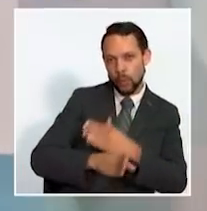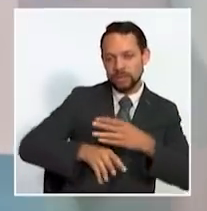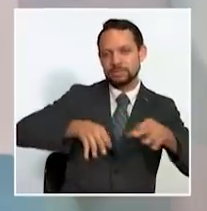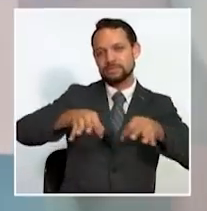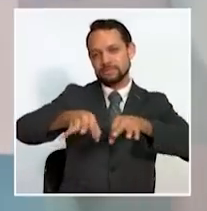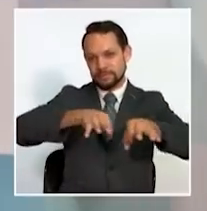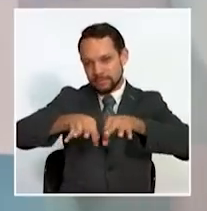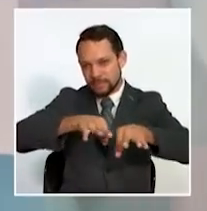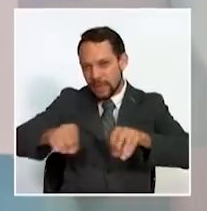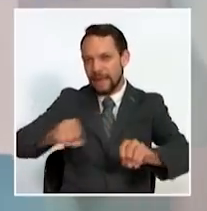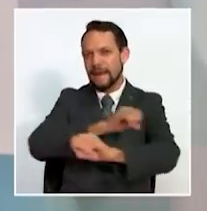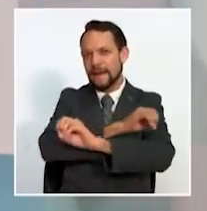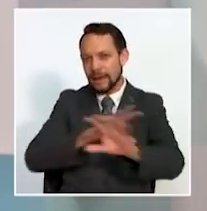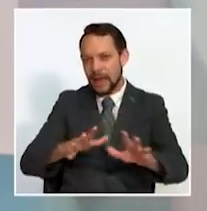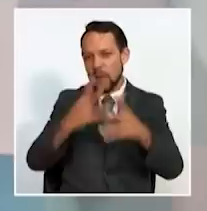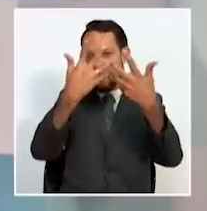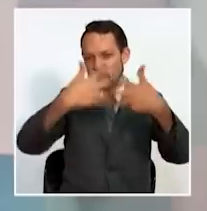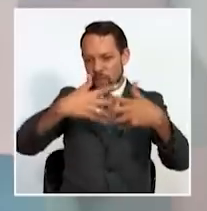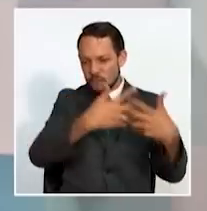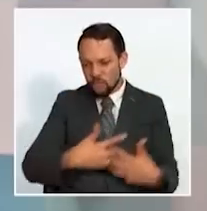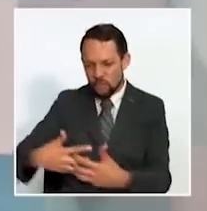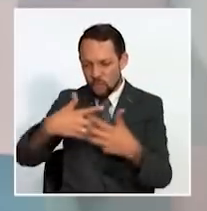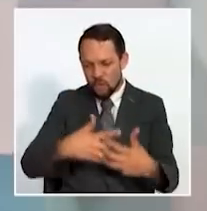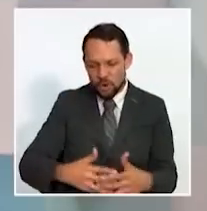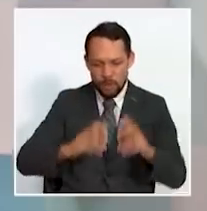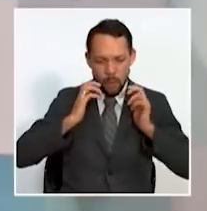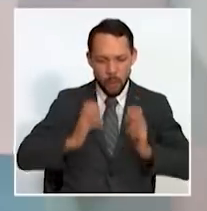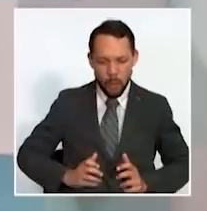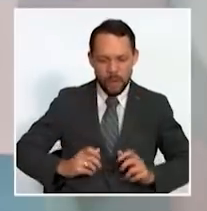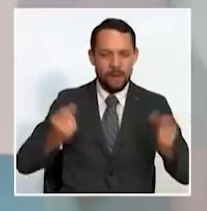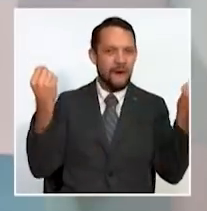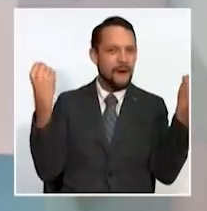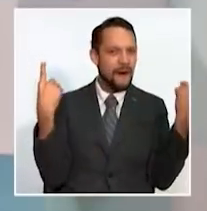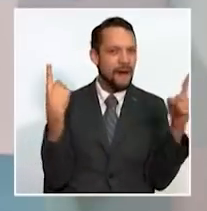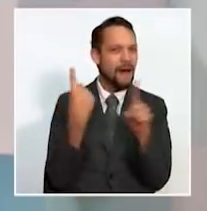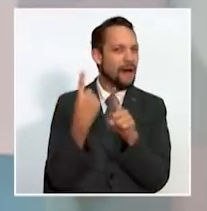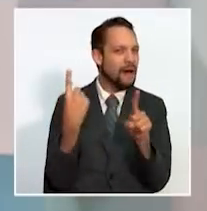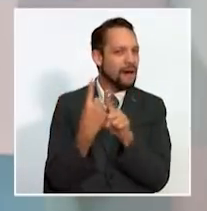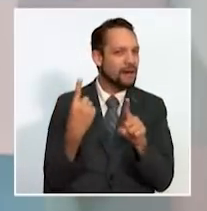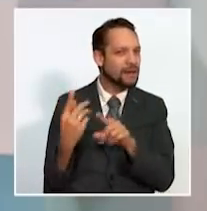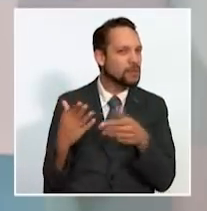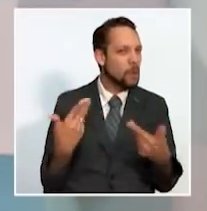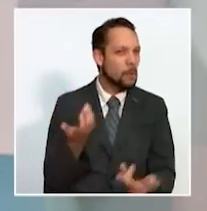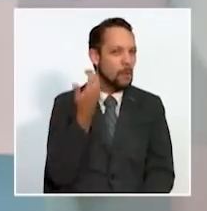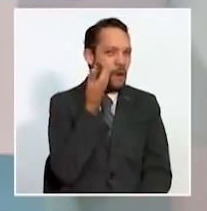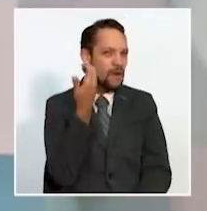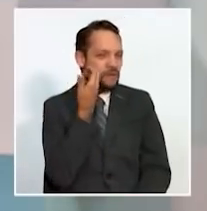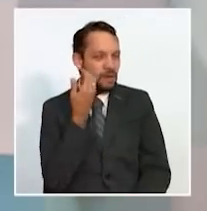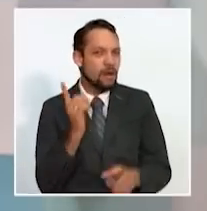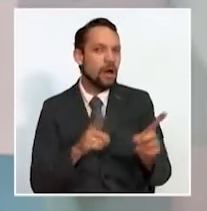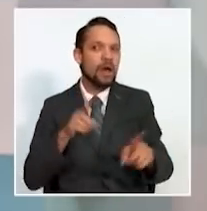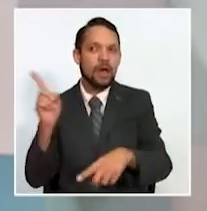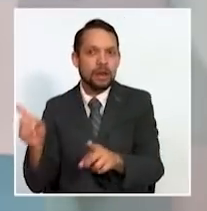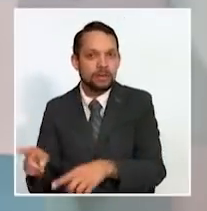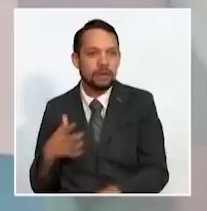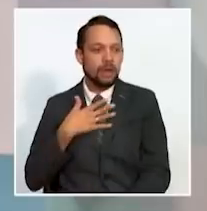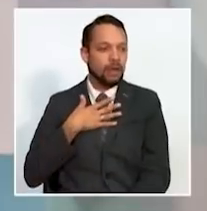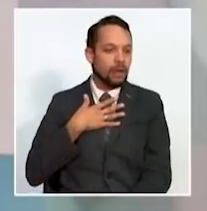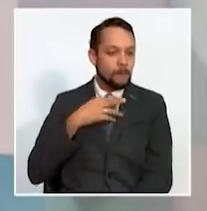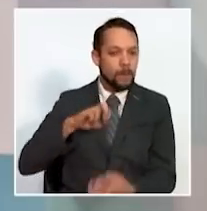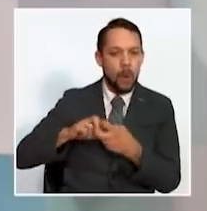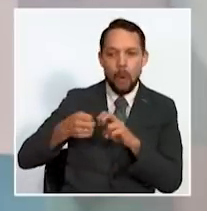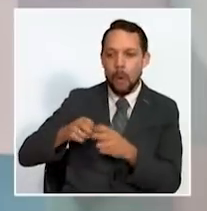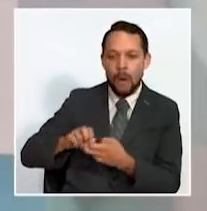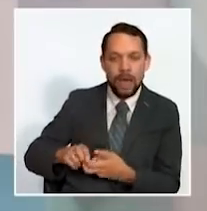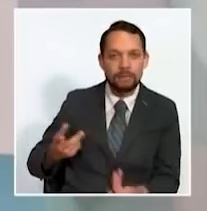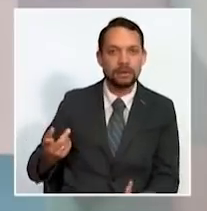la anatomía y poder entender muchas enfermedades que ustedes están consultando respiratorias. Digamos, Sol